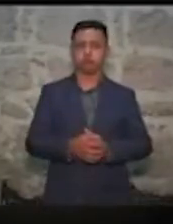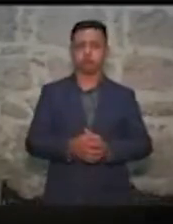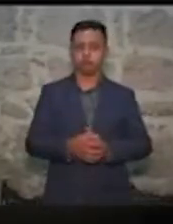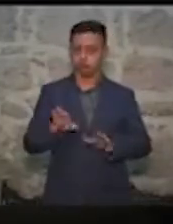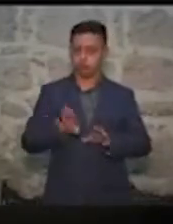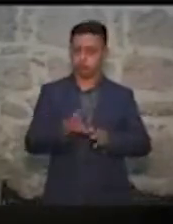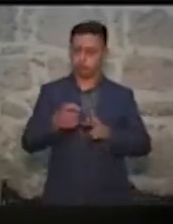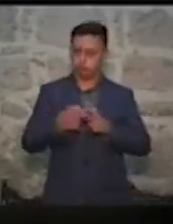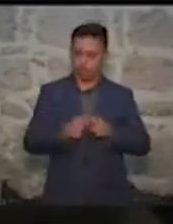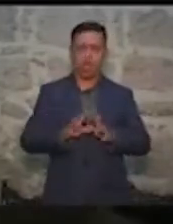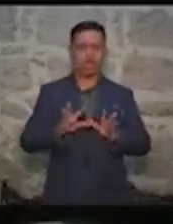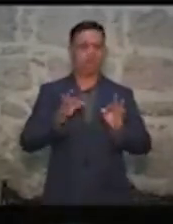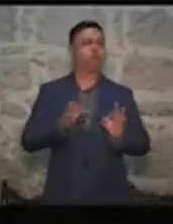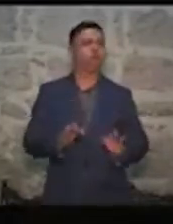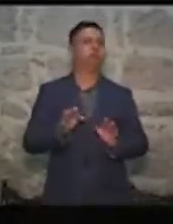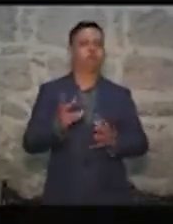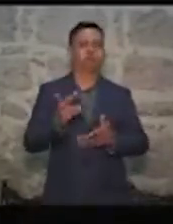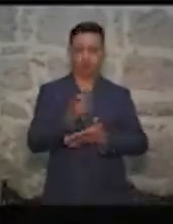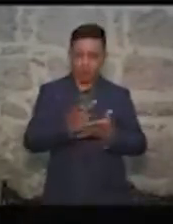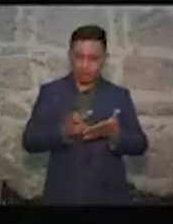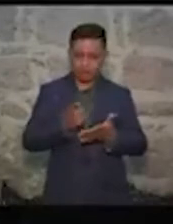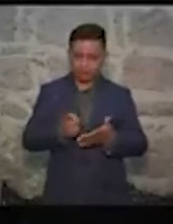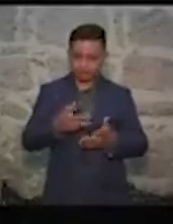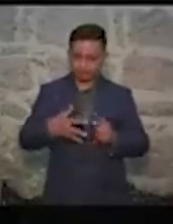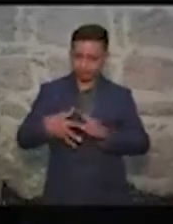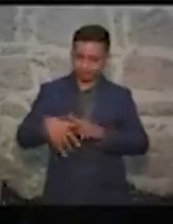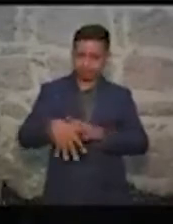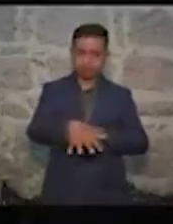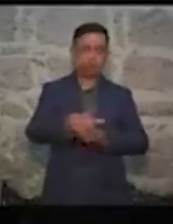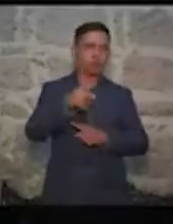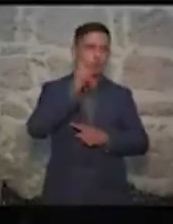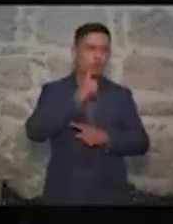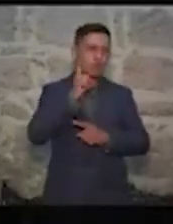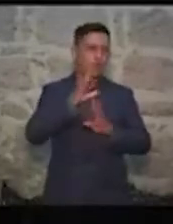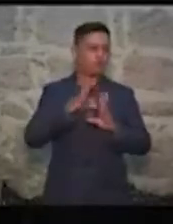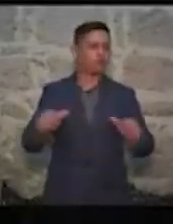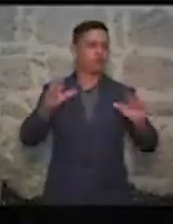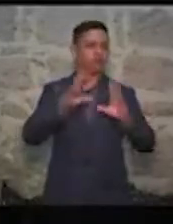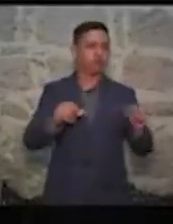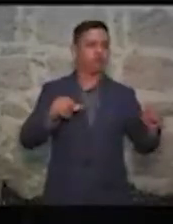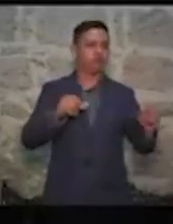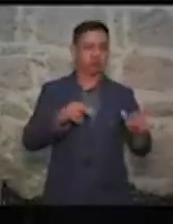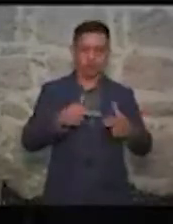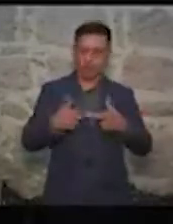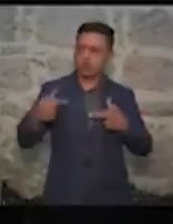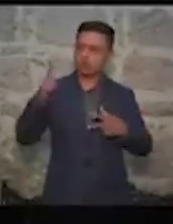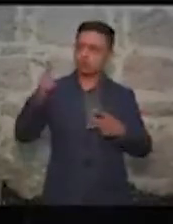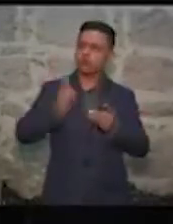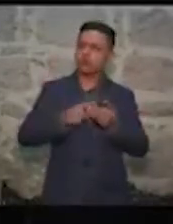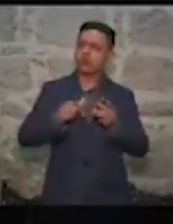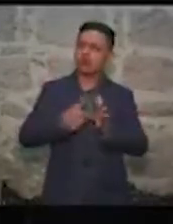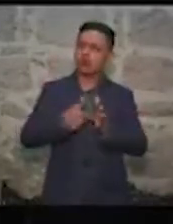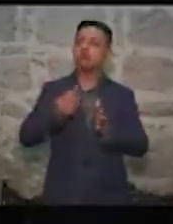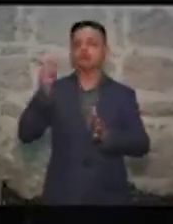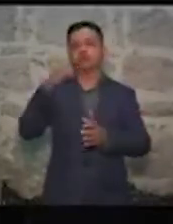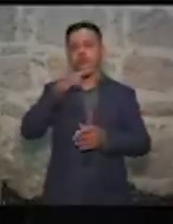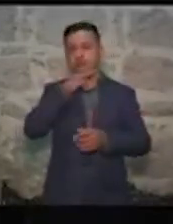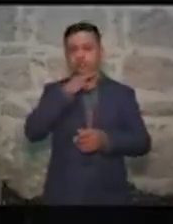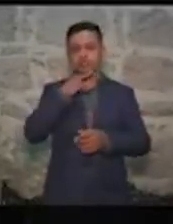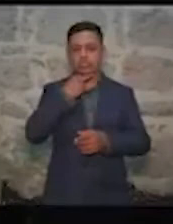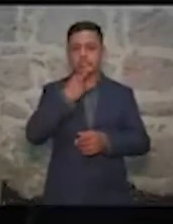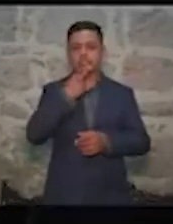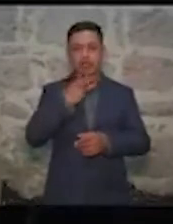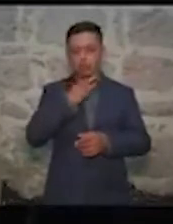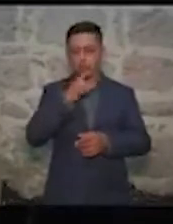les reconozco este esfuerzo tan grande que están haciendo y les quiero reconocer a todas y a todos ustedes por el trabajo y